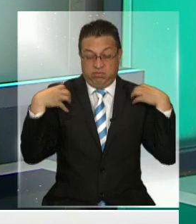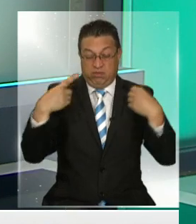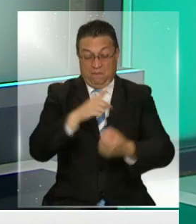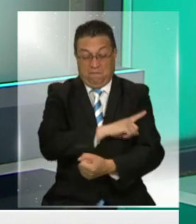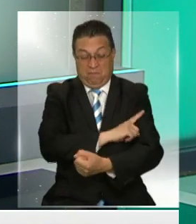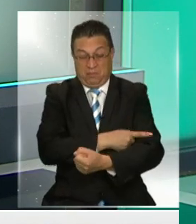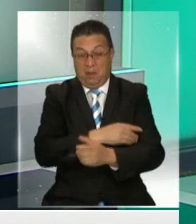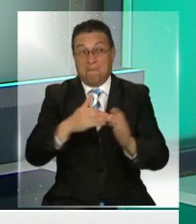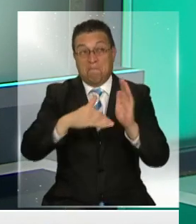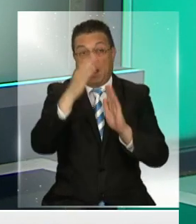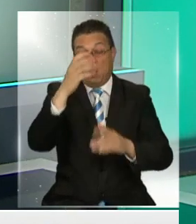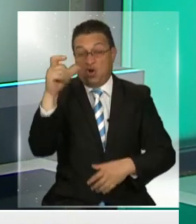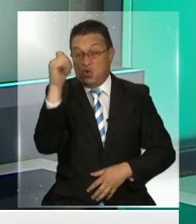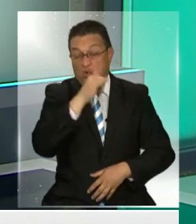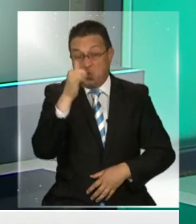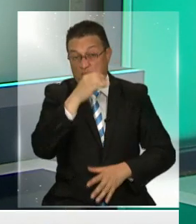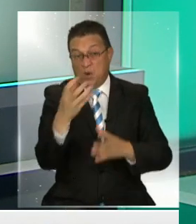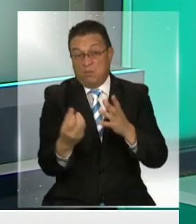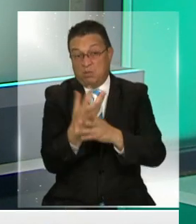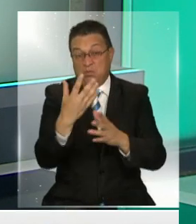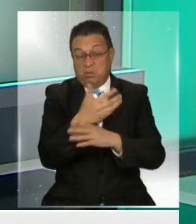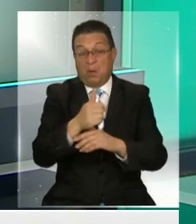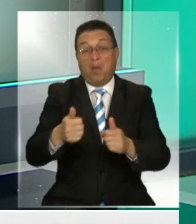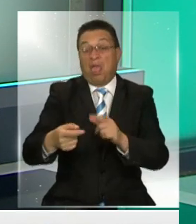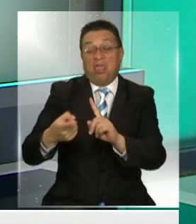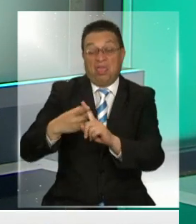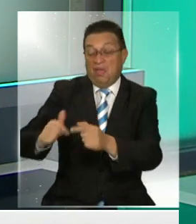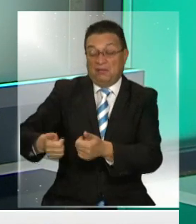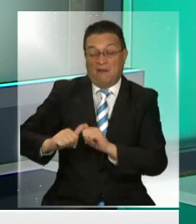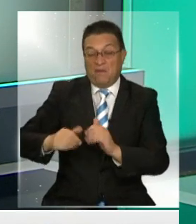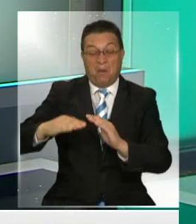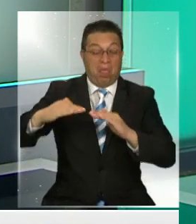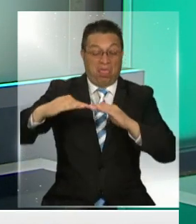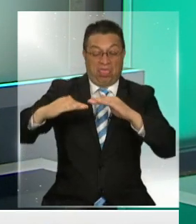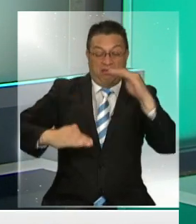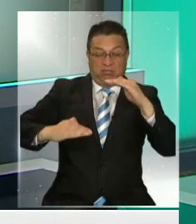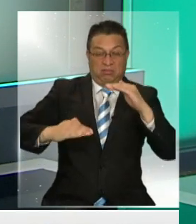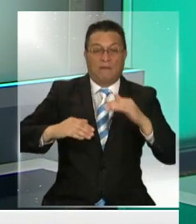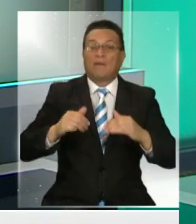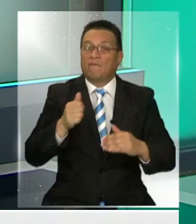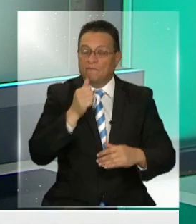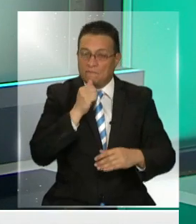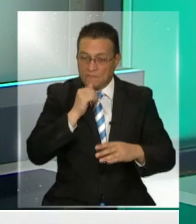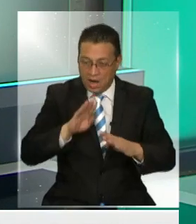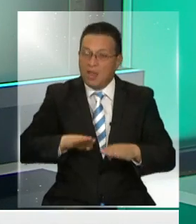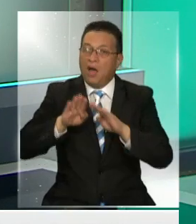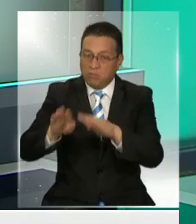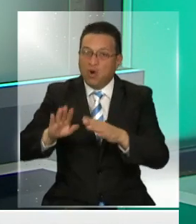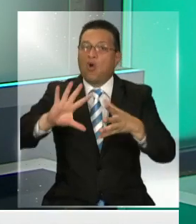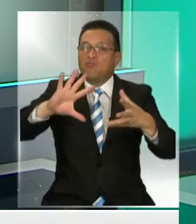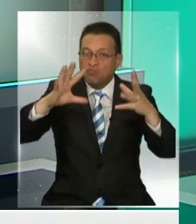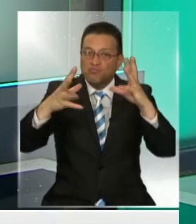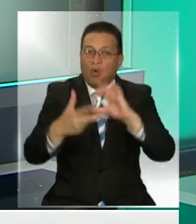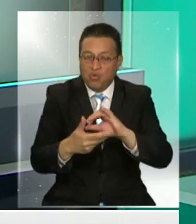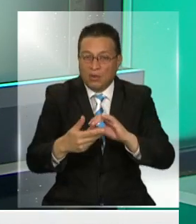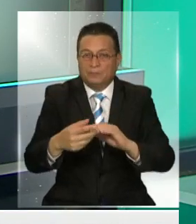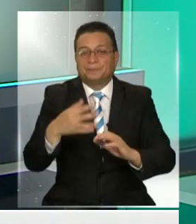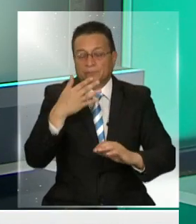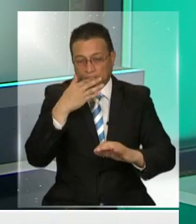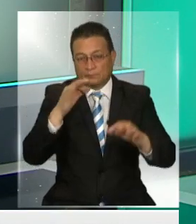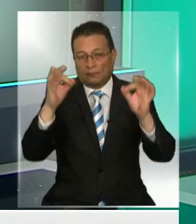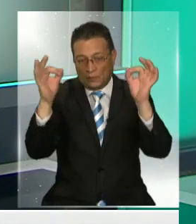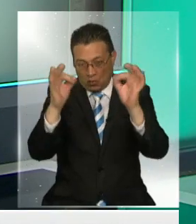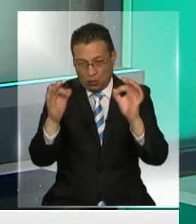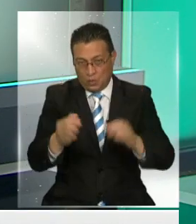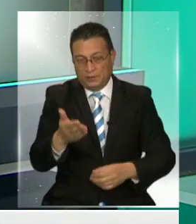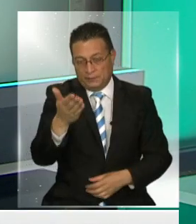contaminantes porque no estuvieron a la altura de los desafíos y siguen en deuda con nuestro planeta marie anne smith nos trae todos los detalles